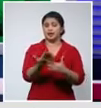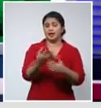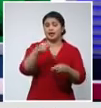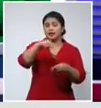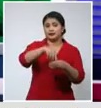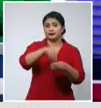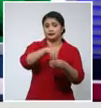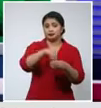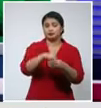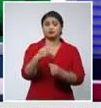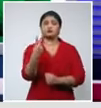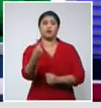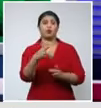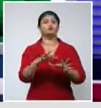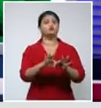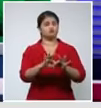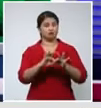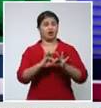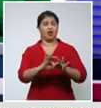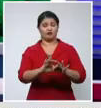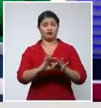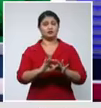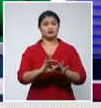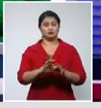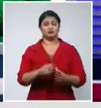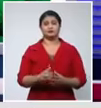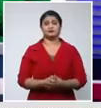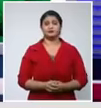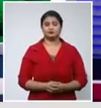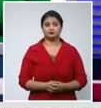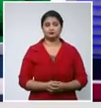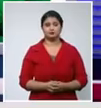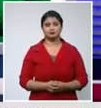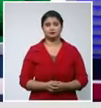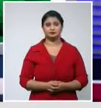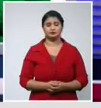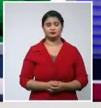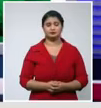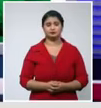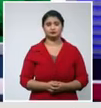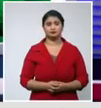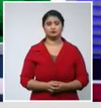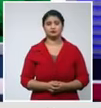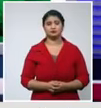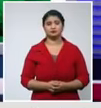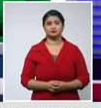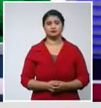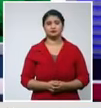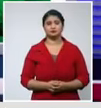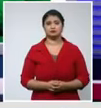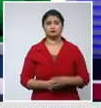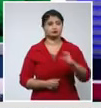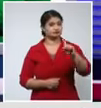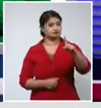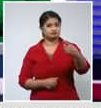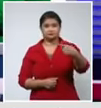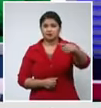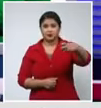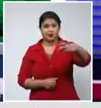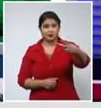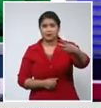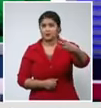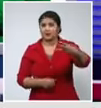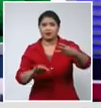intensiva. Pues en un momento era determinado, hizo una parada cardíaca en la sistolia, de la cual